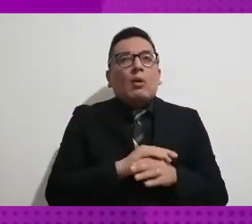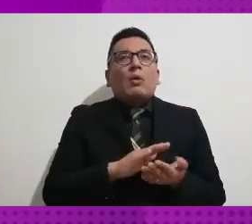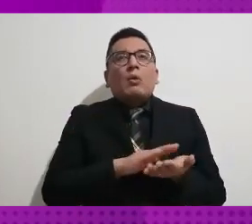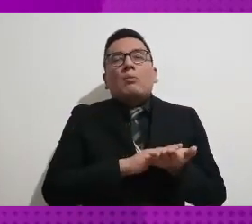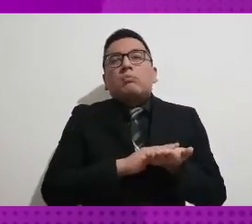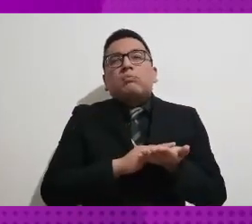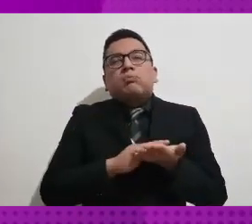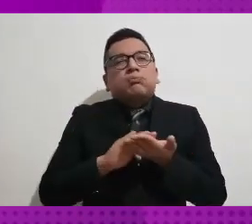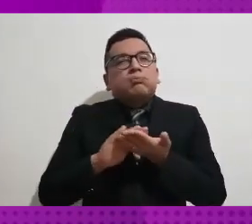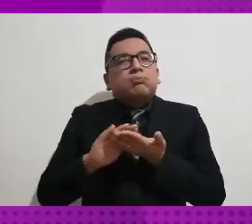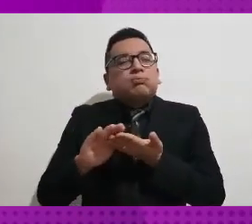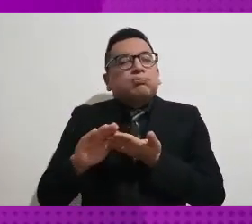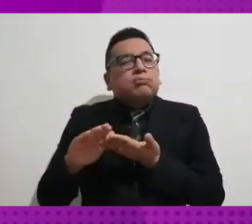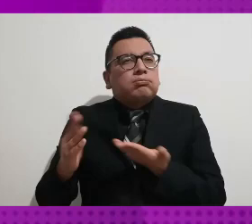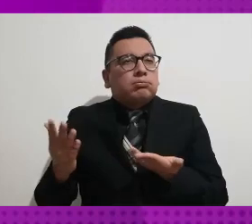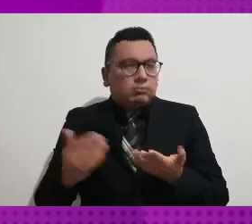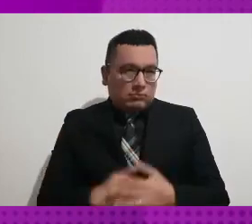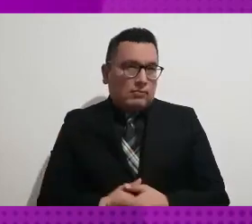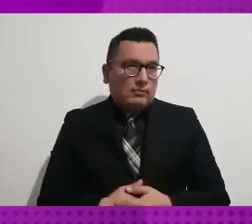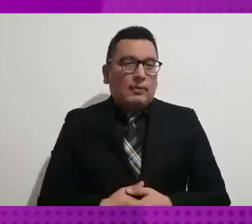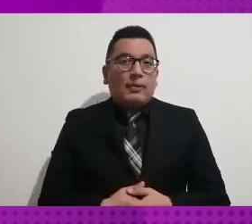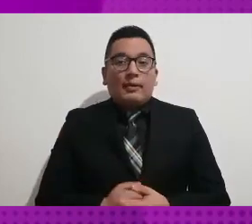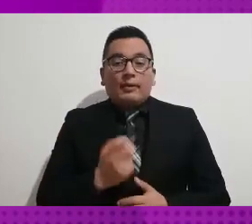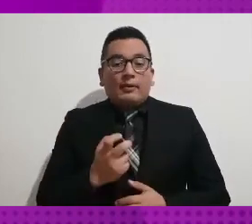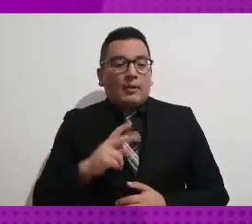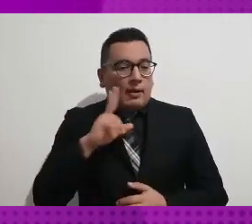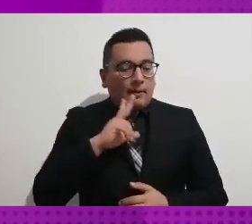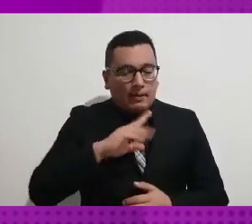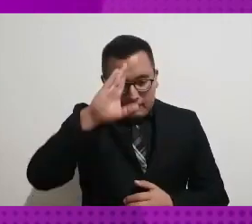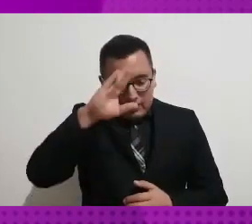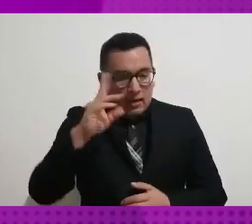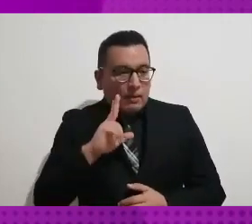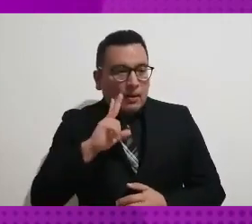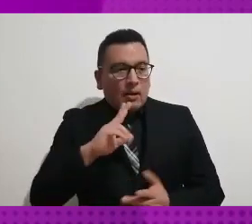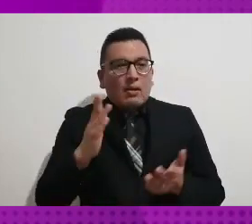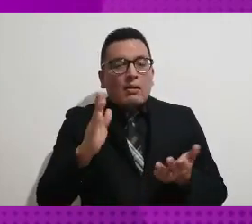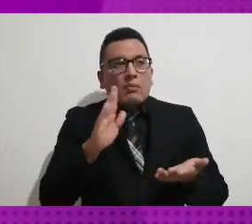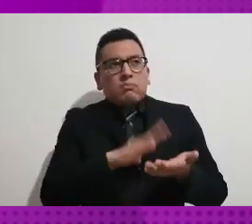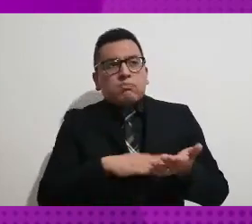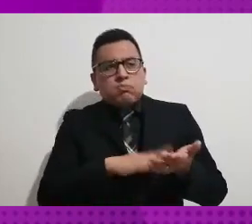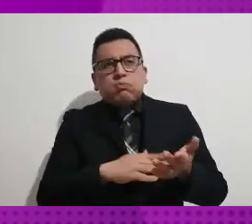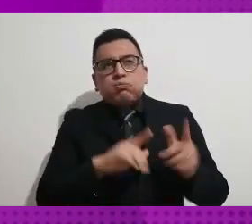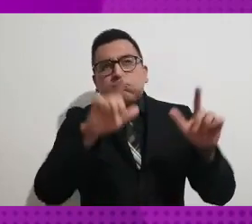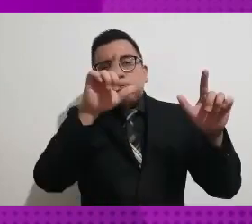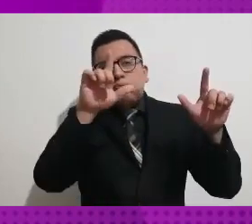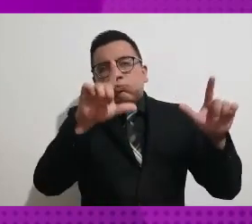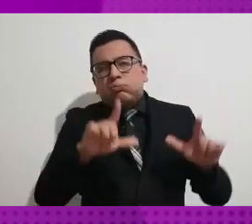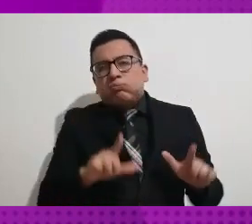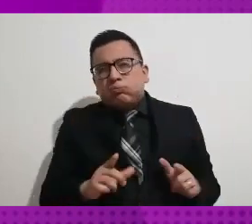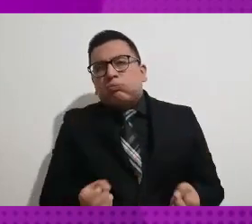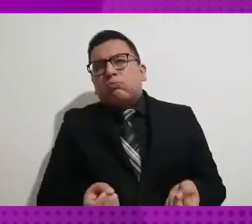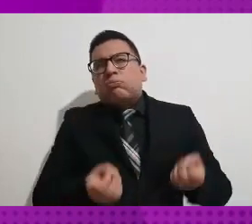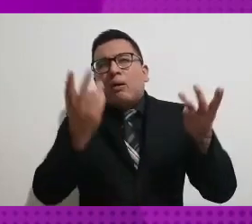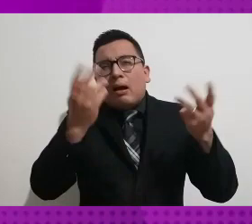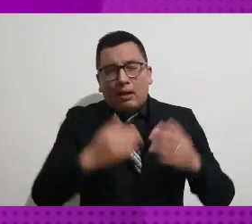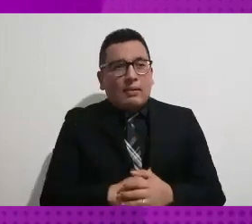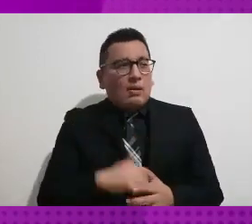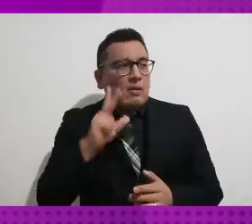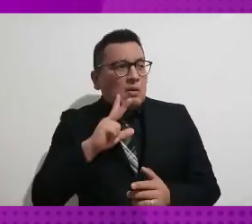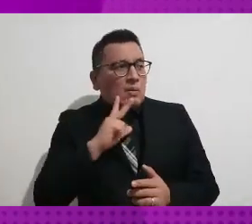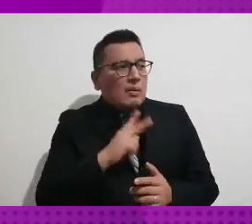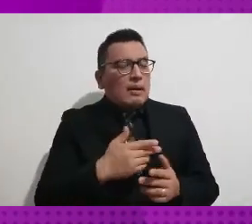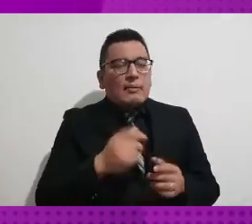braille. Entonces, pues calcular las hojas, calcular y